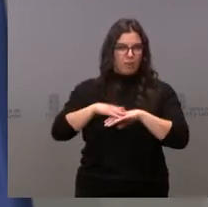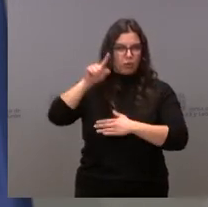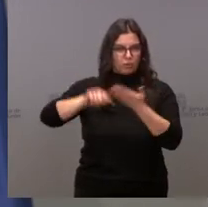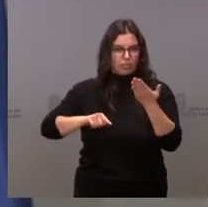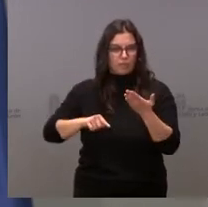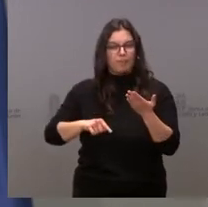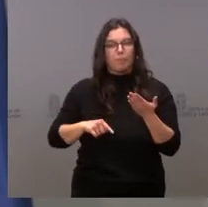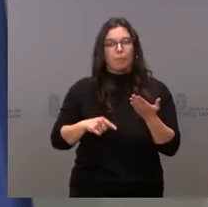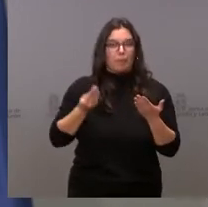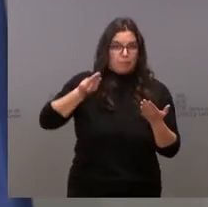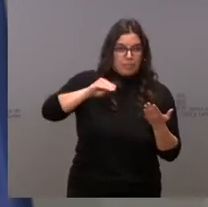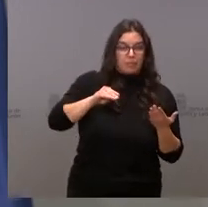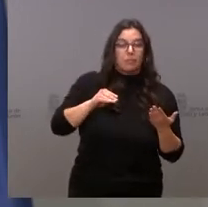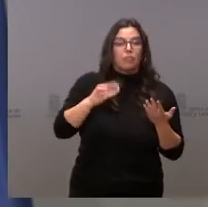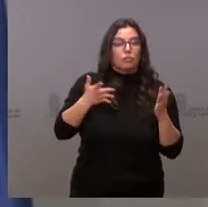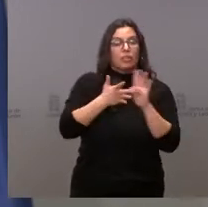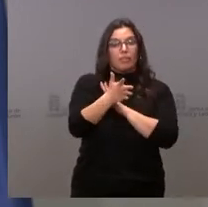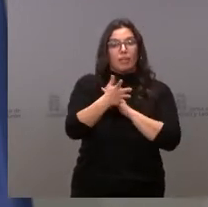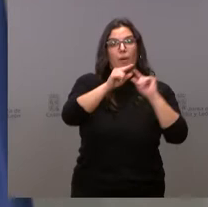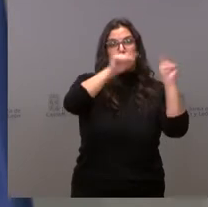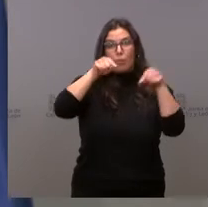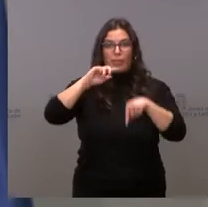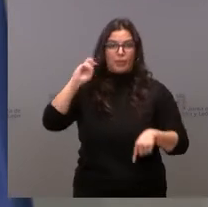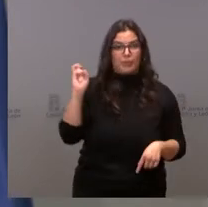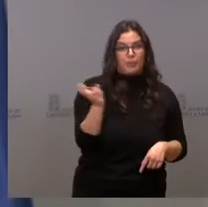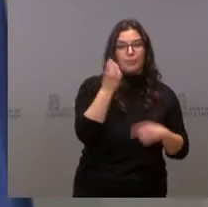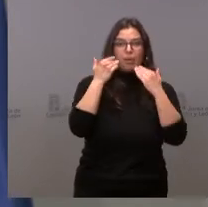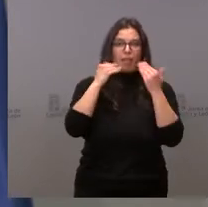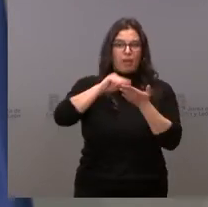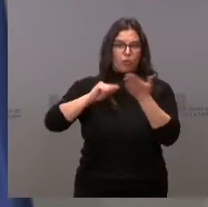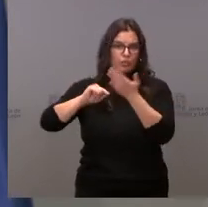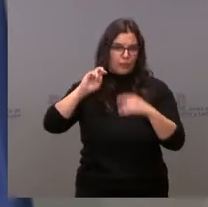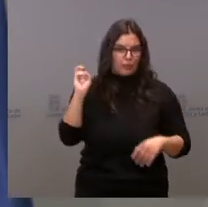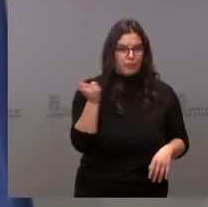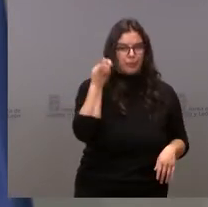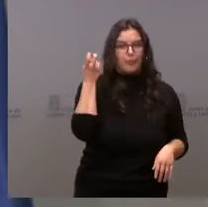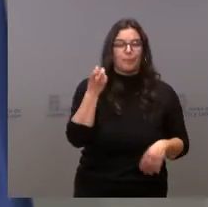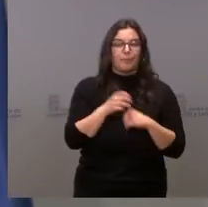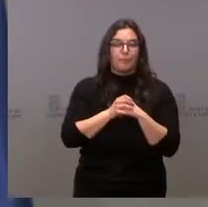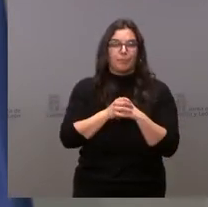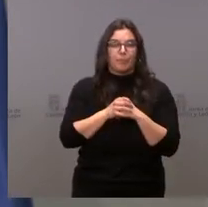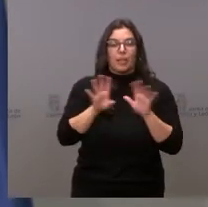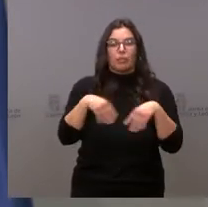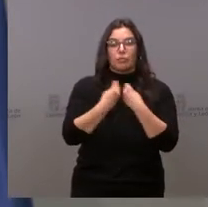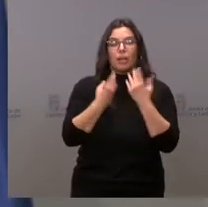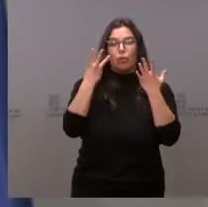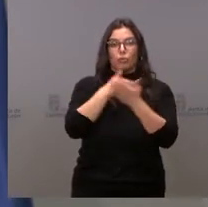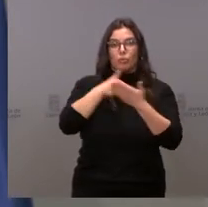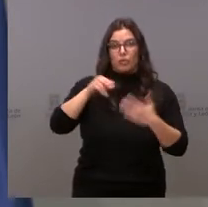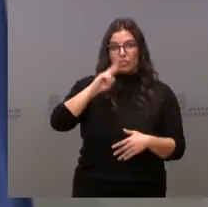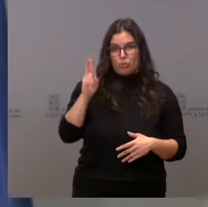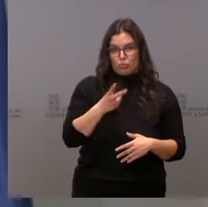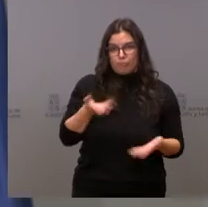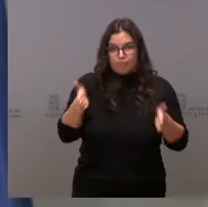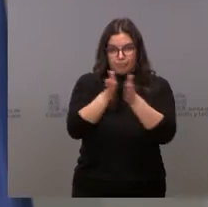y se actúa por tanto en varias provincias a través de varios contratos sumando 8 millones de euros entre todos ellos